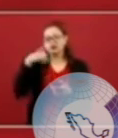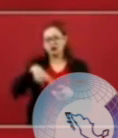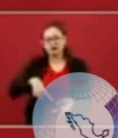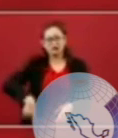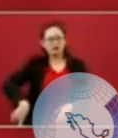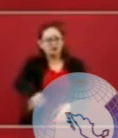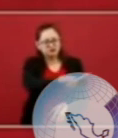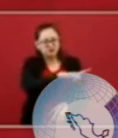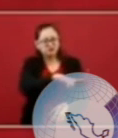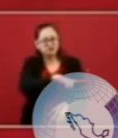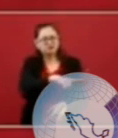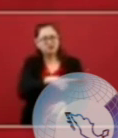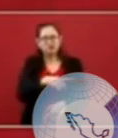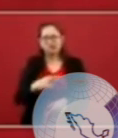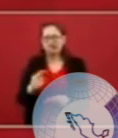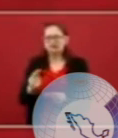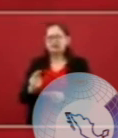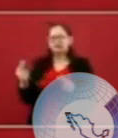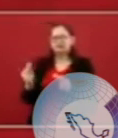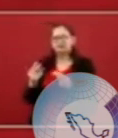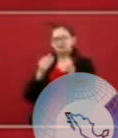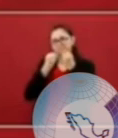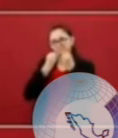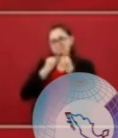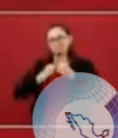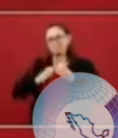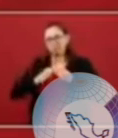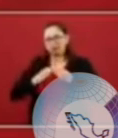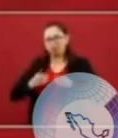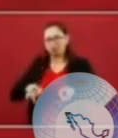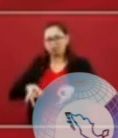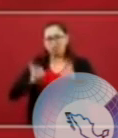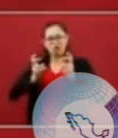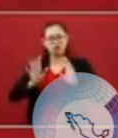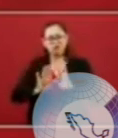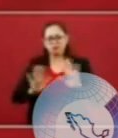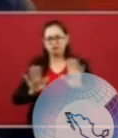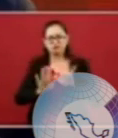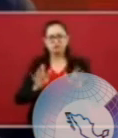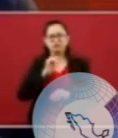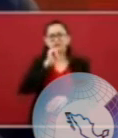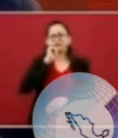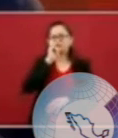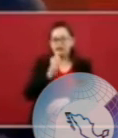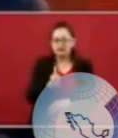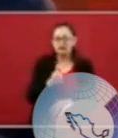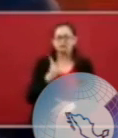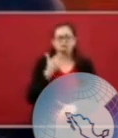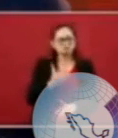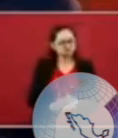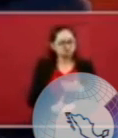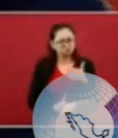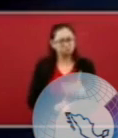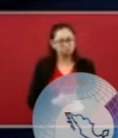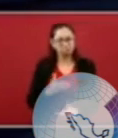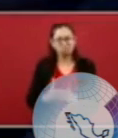necesidad se dedique a estas actividades. Vamos avanzando bien.